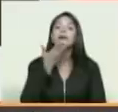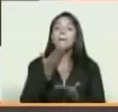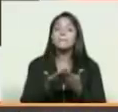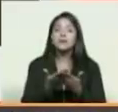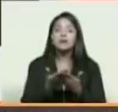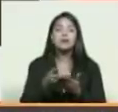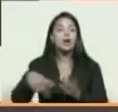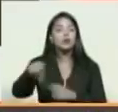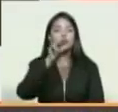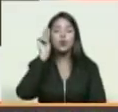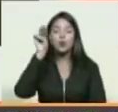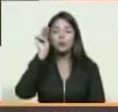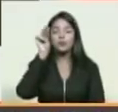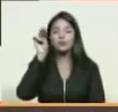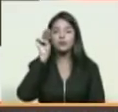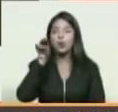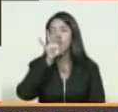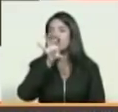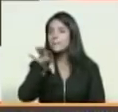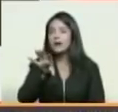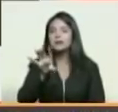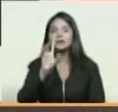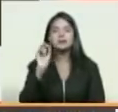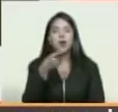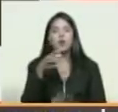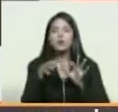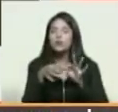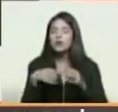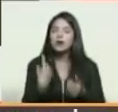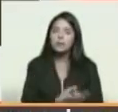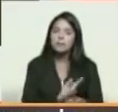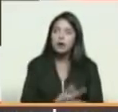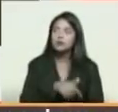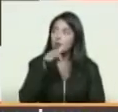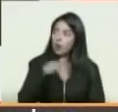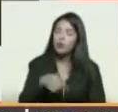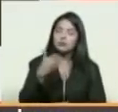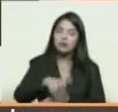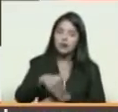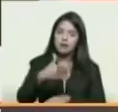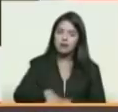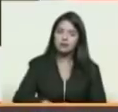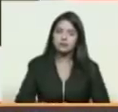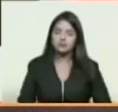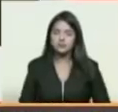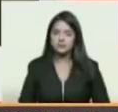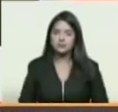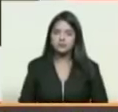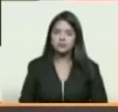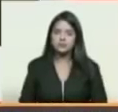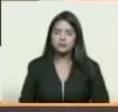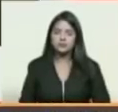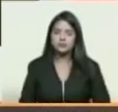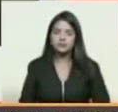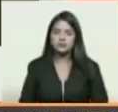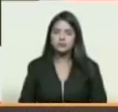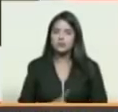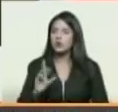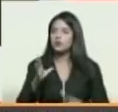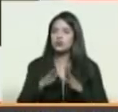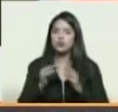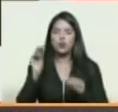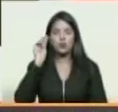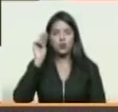a educadores en países hermanos que hoy están en la calle. Prácticamente todos los maestros